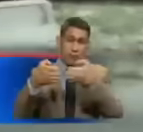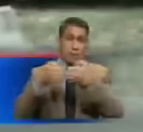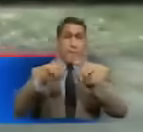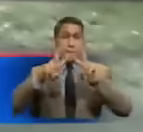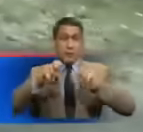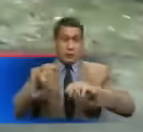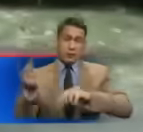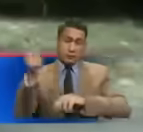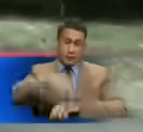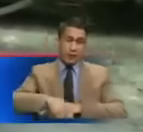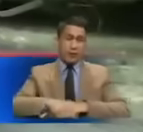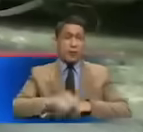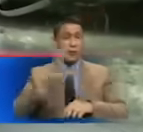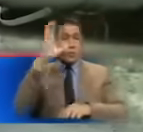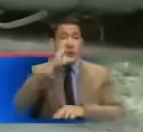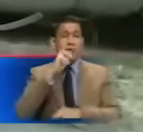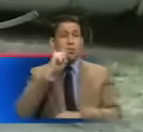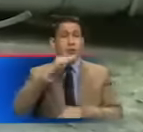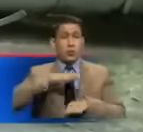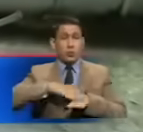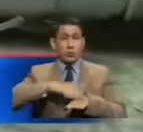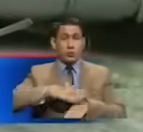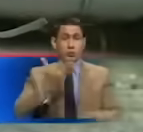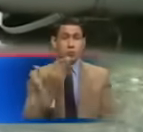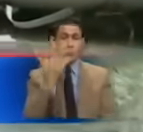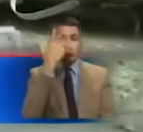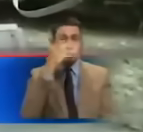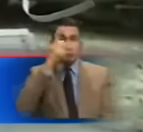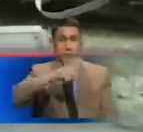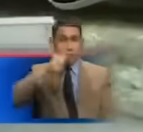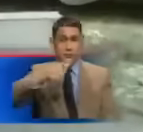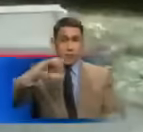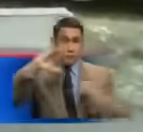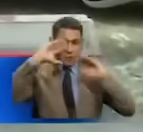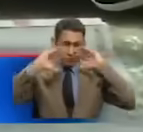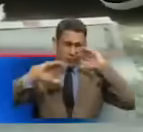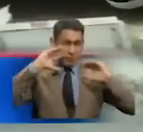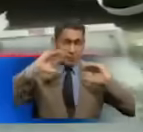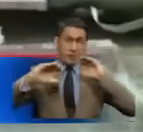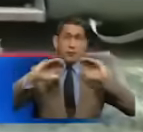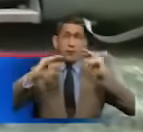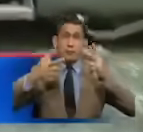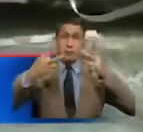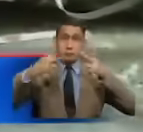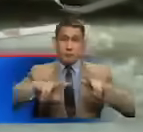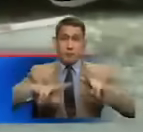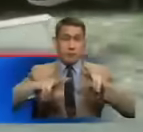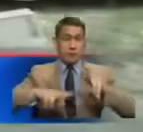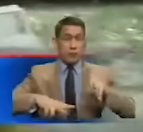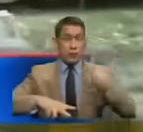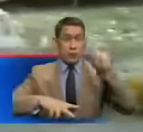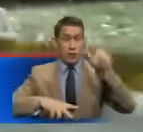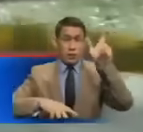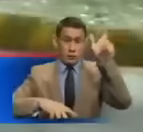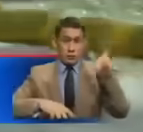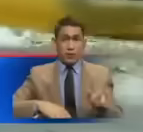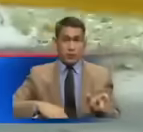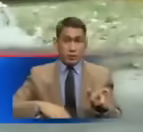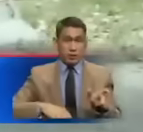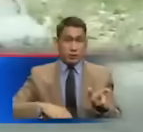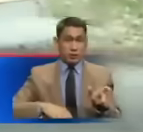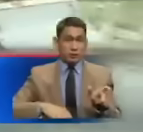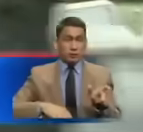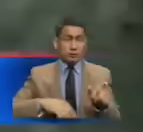determine responsabilidades. Sabemos que hay 5 personas heridas, así como una persona que ha sido lamentablemente trasladada a través